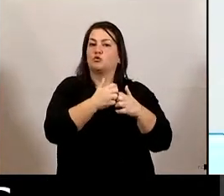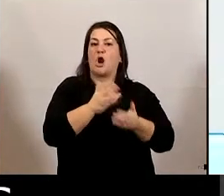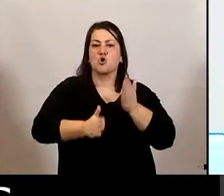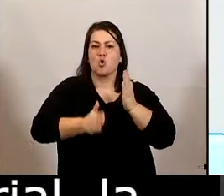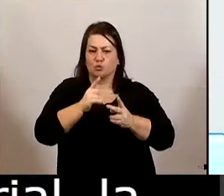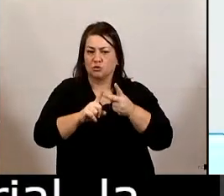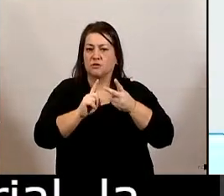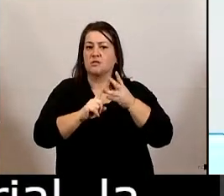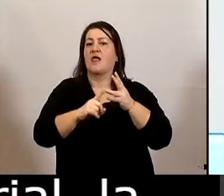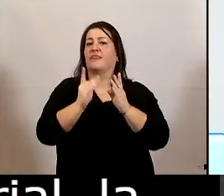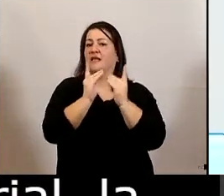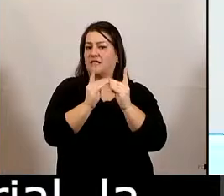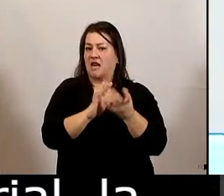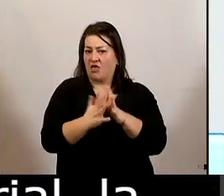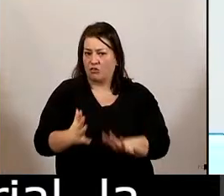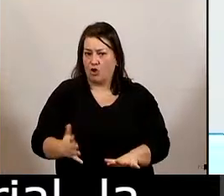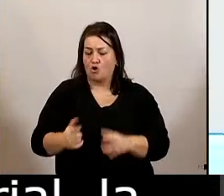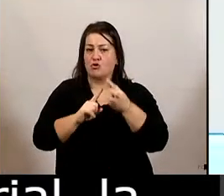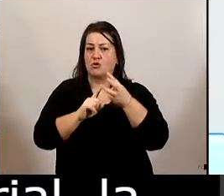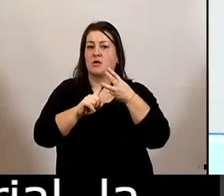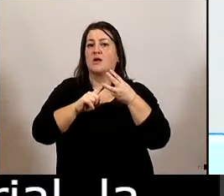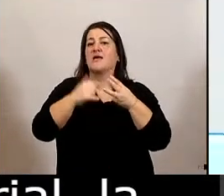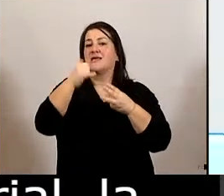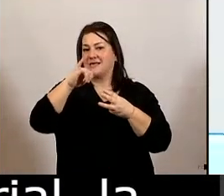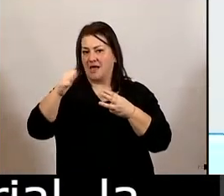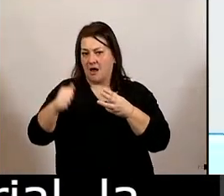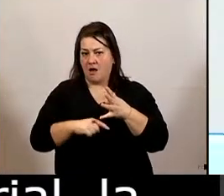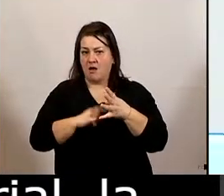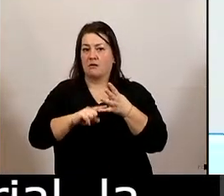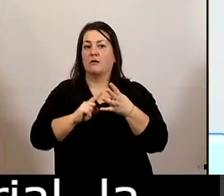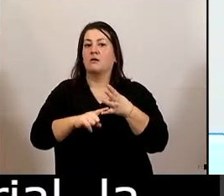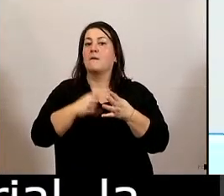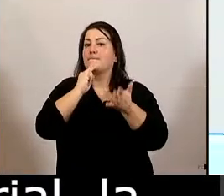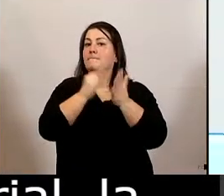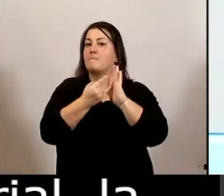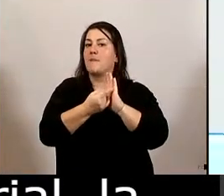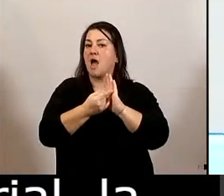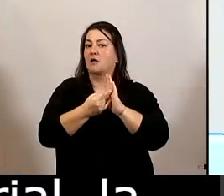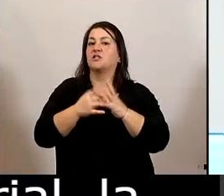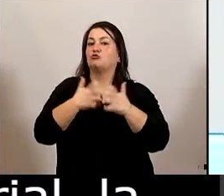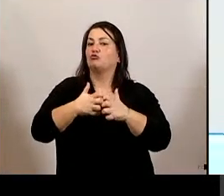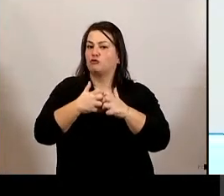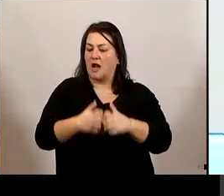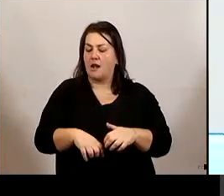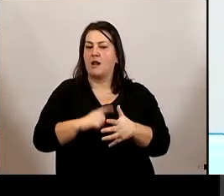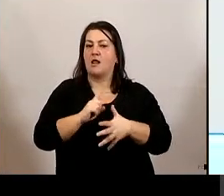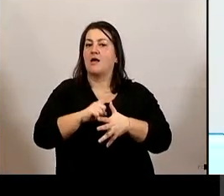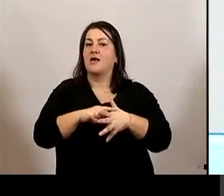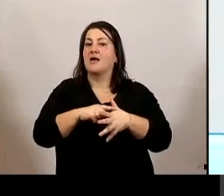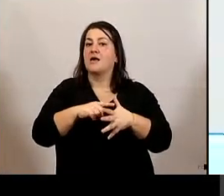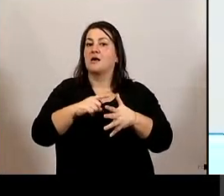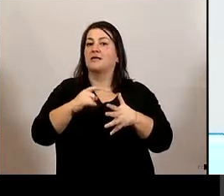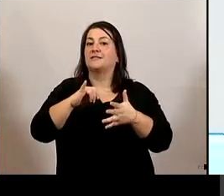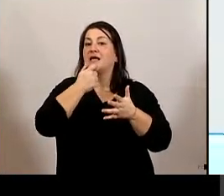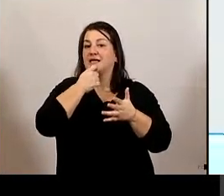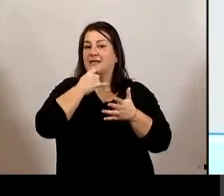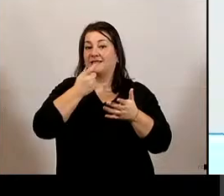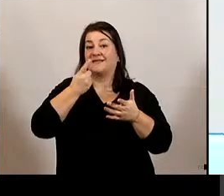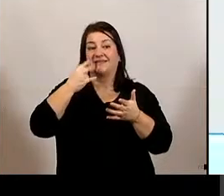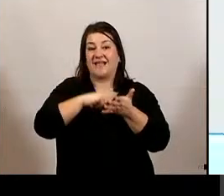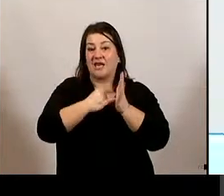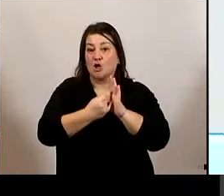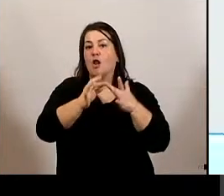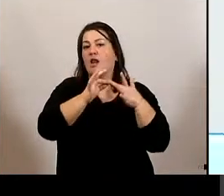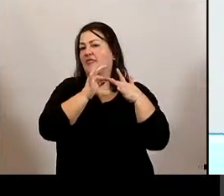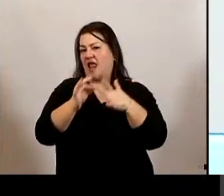la digitalización, la inteligencia artificial, la planificación industrial, el inglés técnico y el